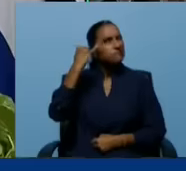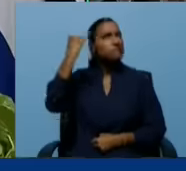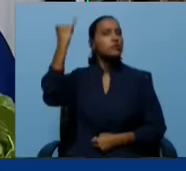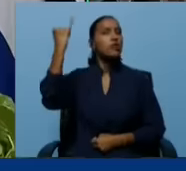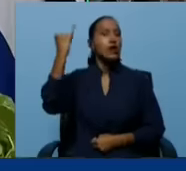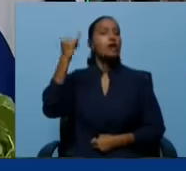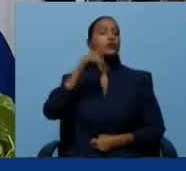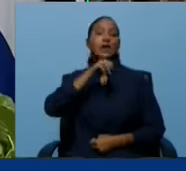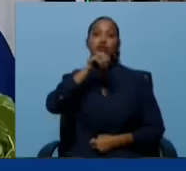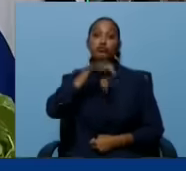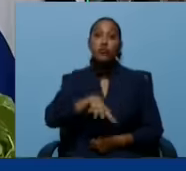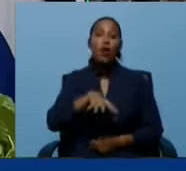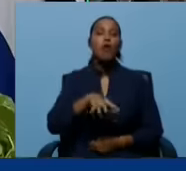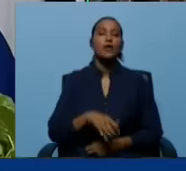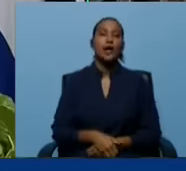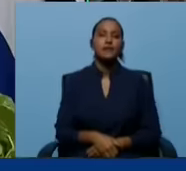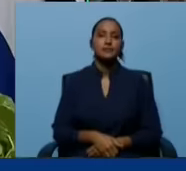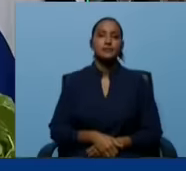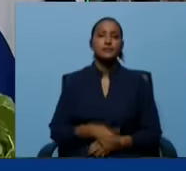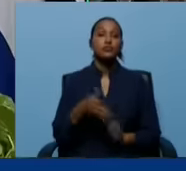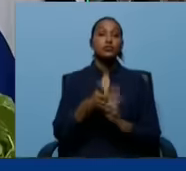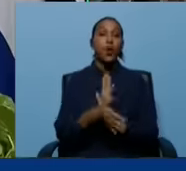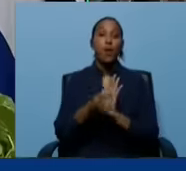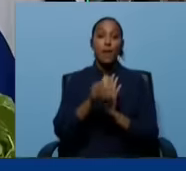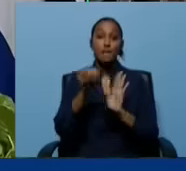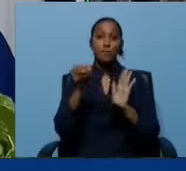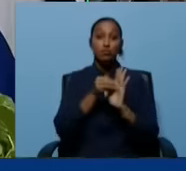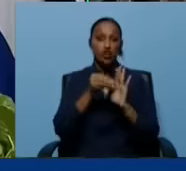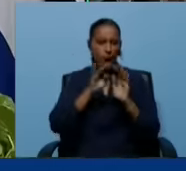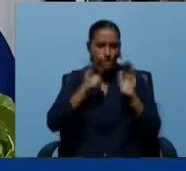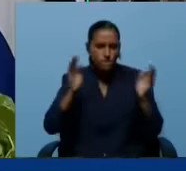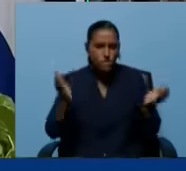de la gran mentira que instalaron en el mundo,